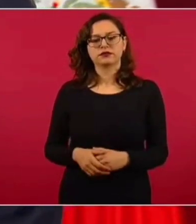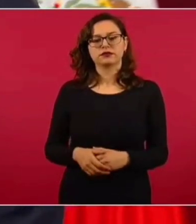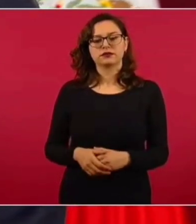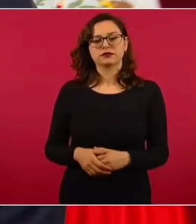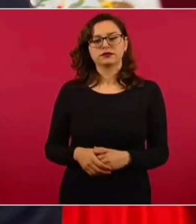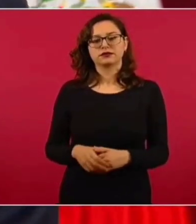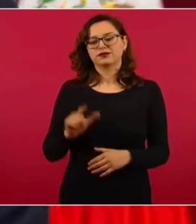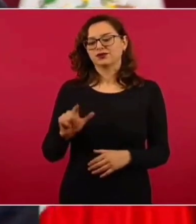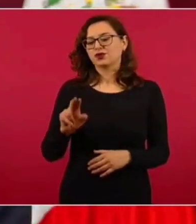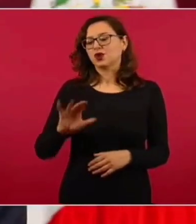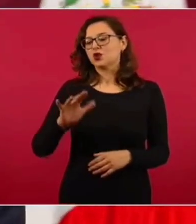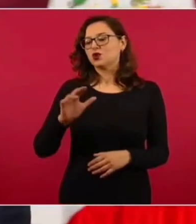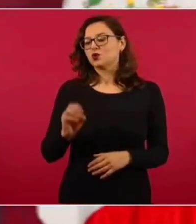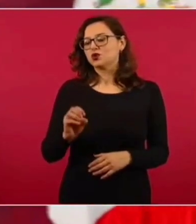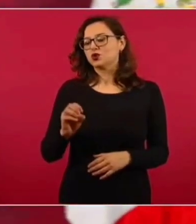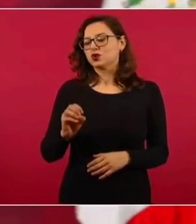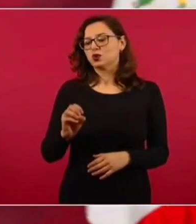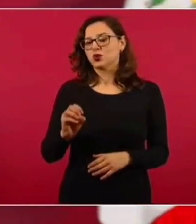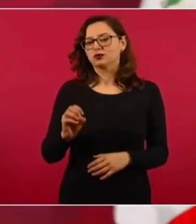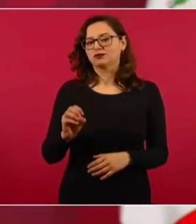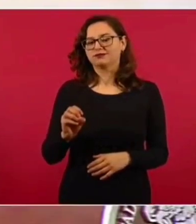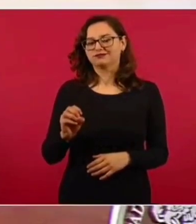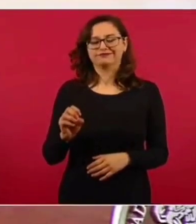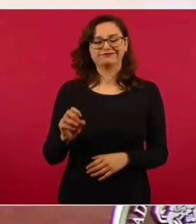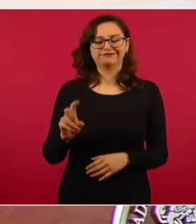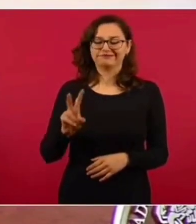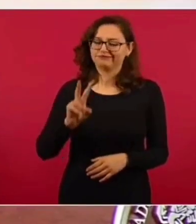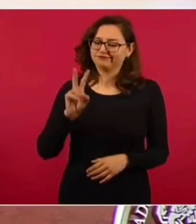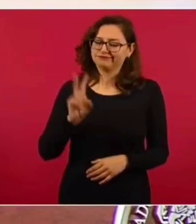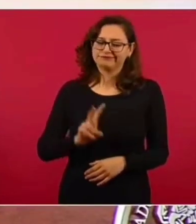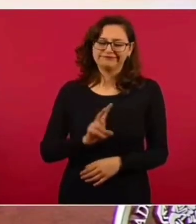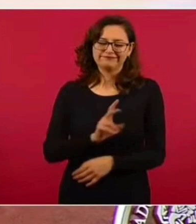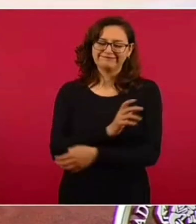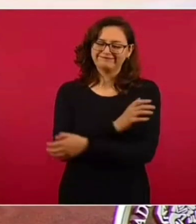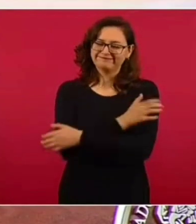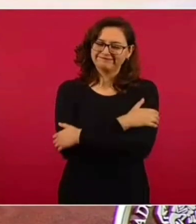Lucho Arce. ¿Así?